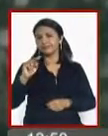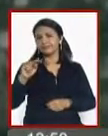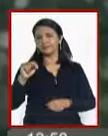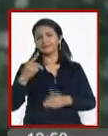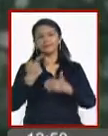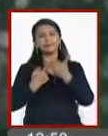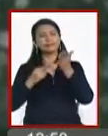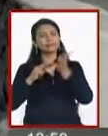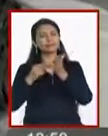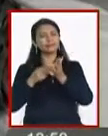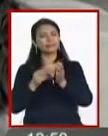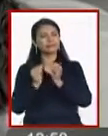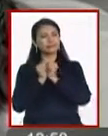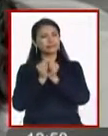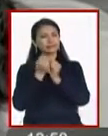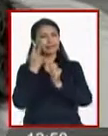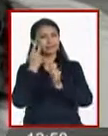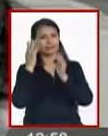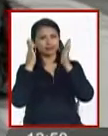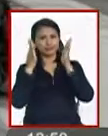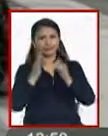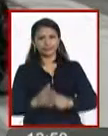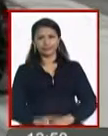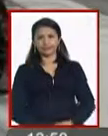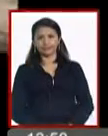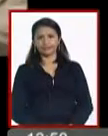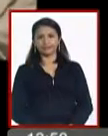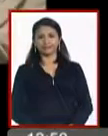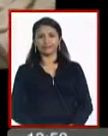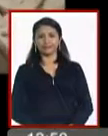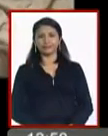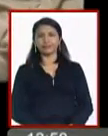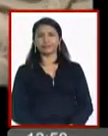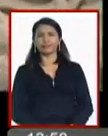estas? Acompáñenos.